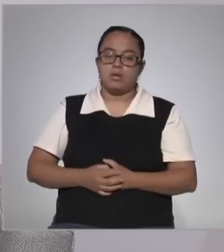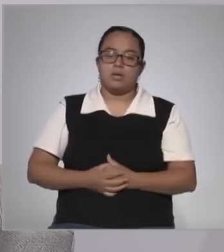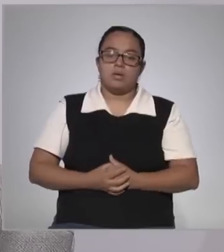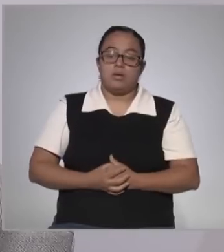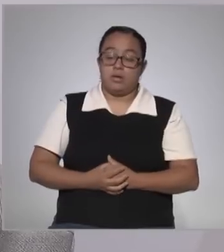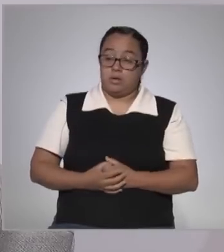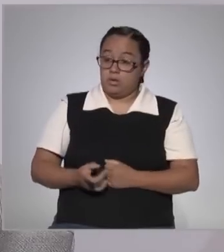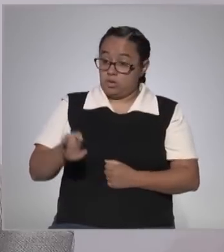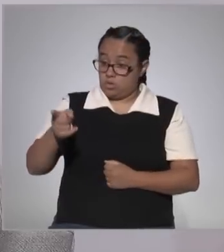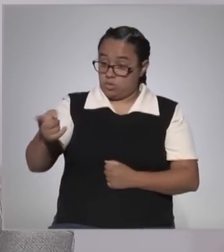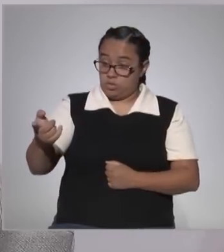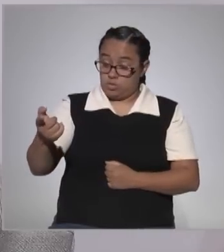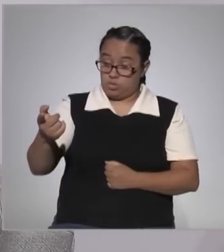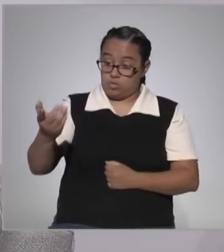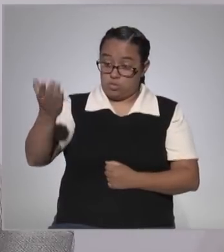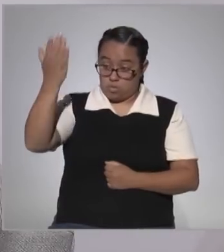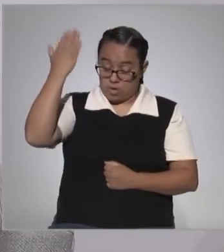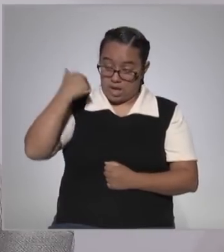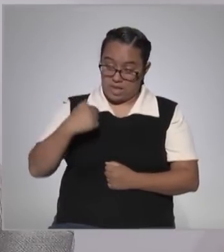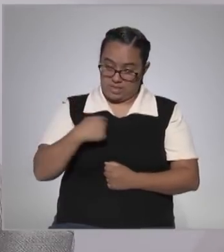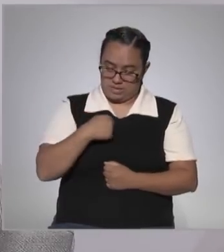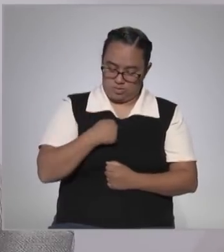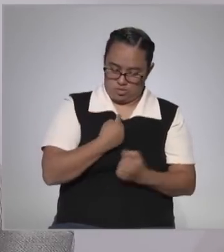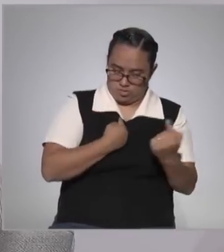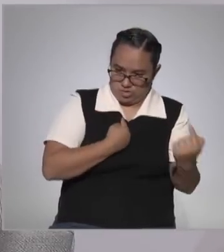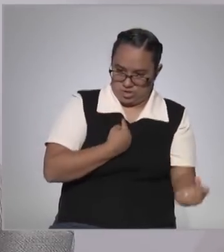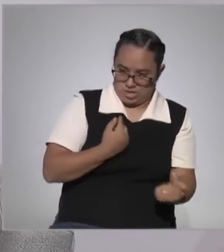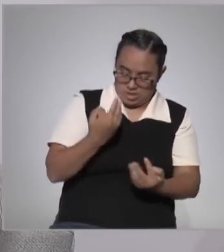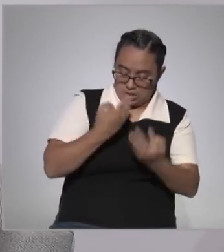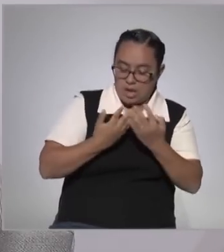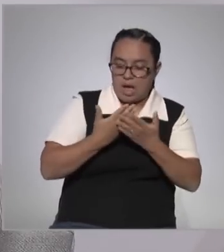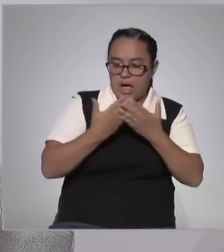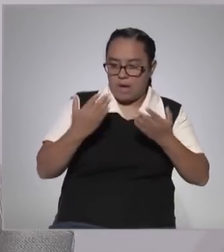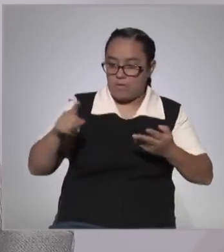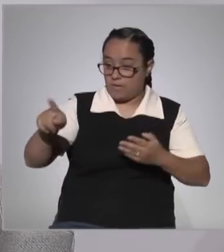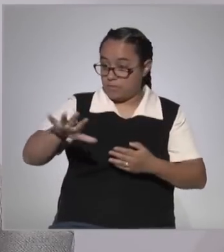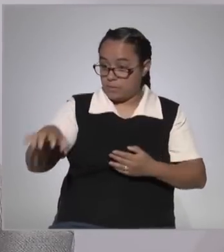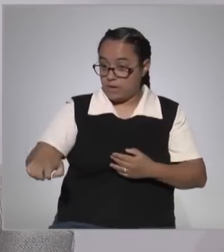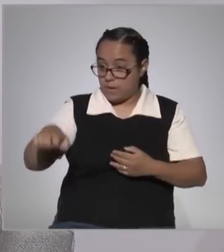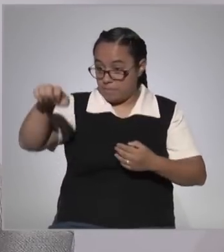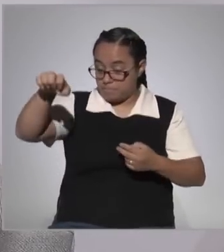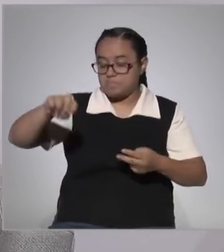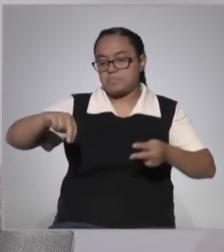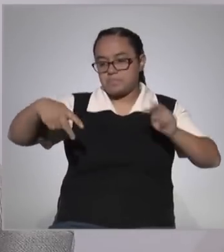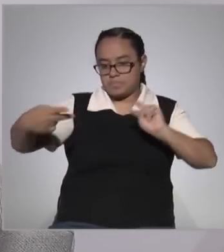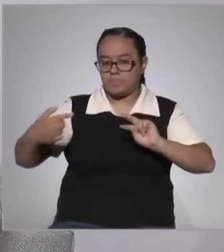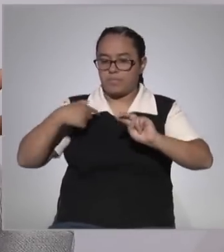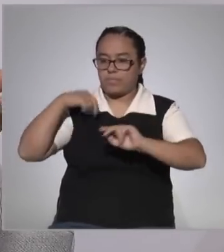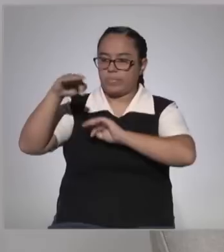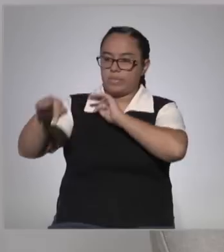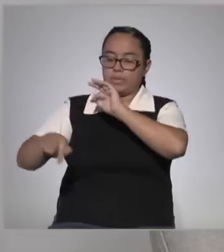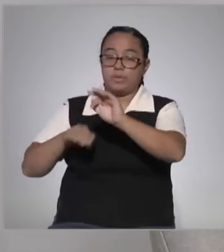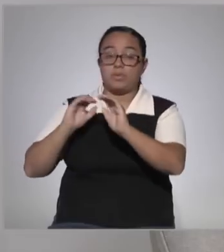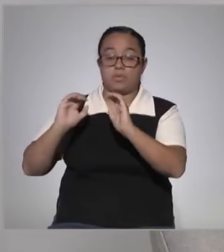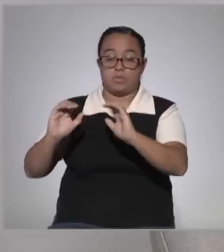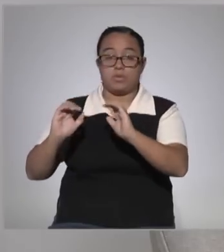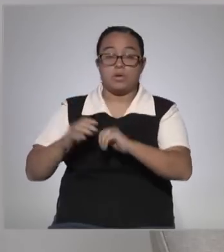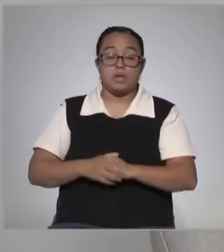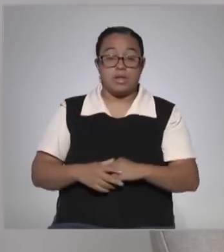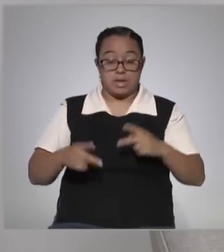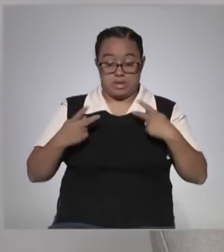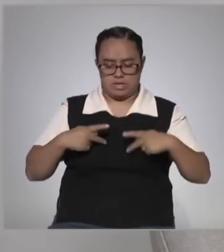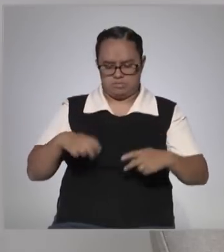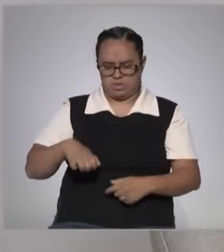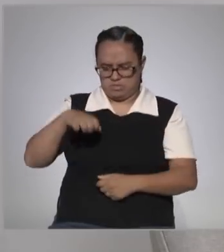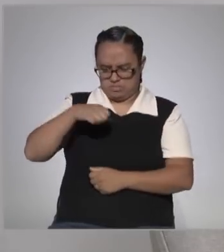Como tú me cuidaste de chico, ahora yo te voy a cuidar de grande. Y las personas mayores se